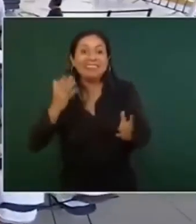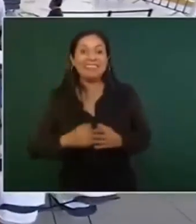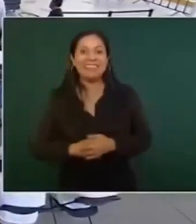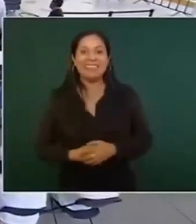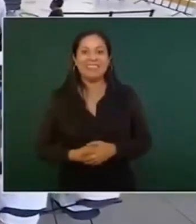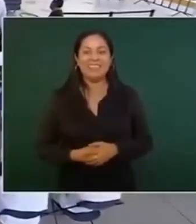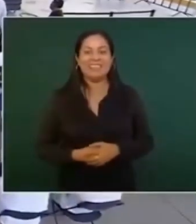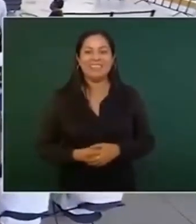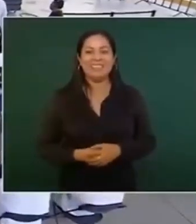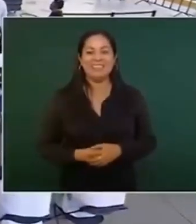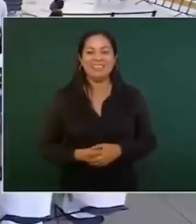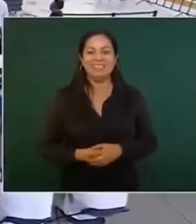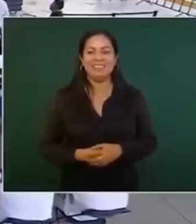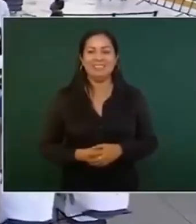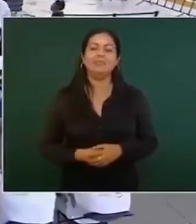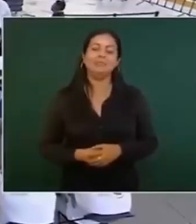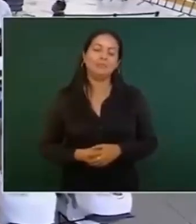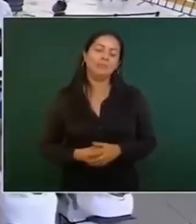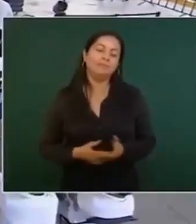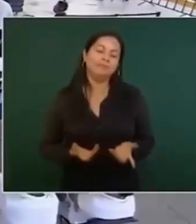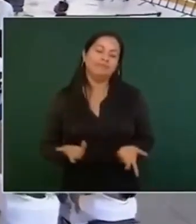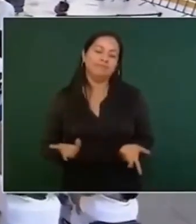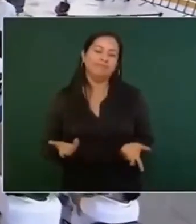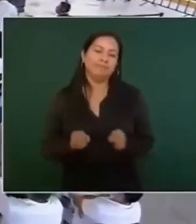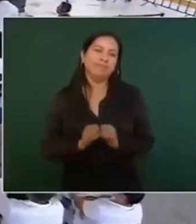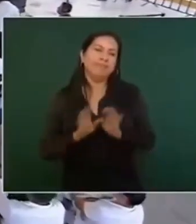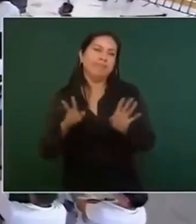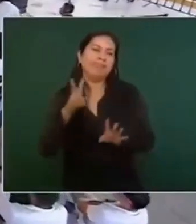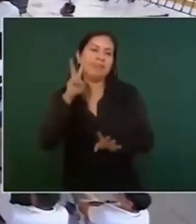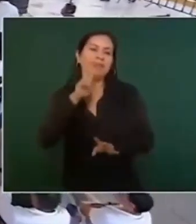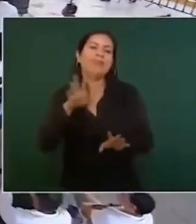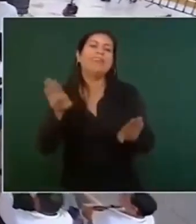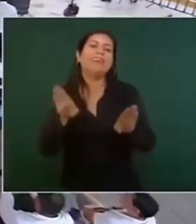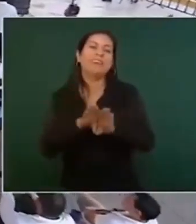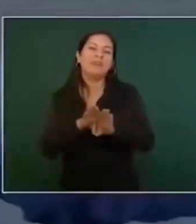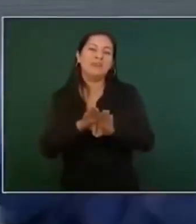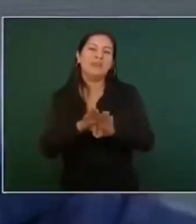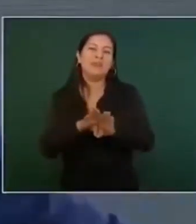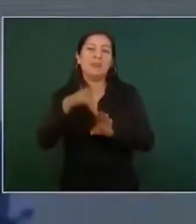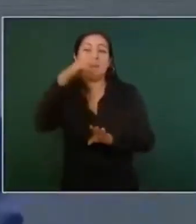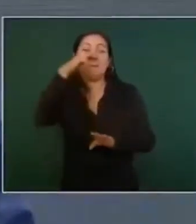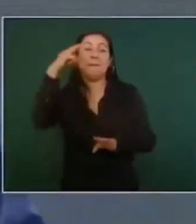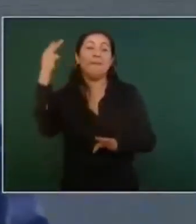imagines y desde luego miren cómo está